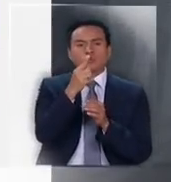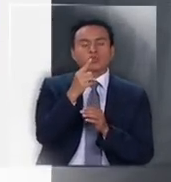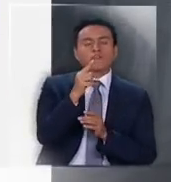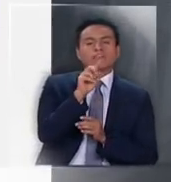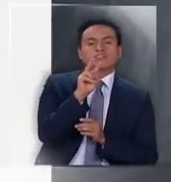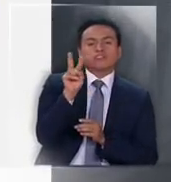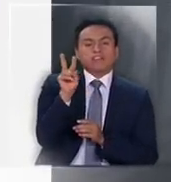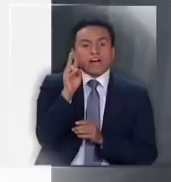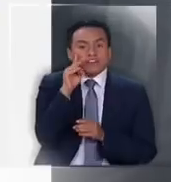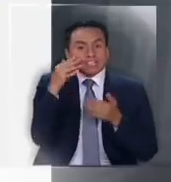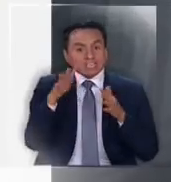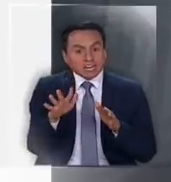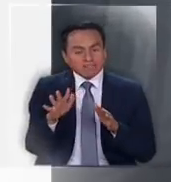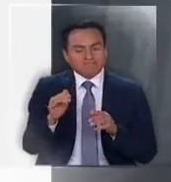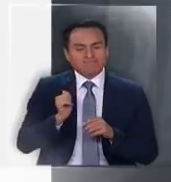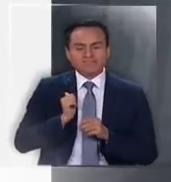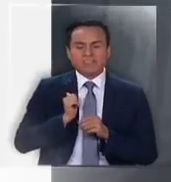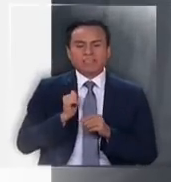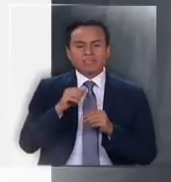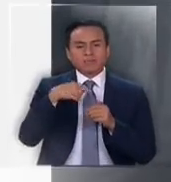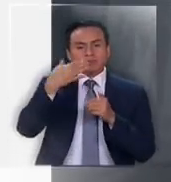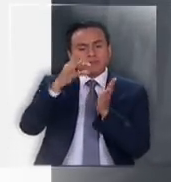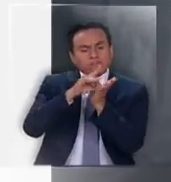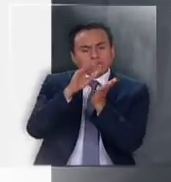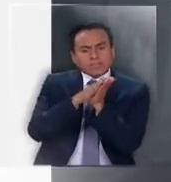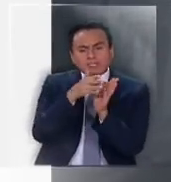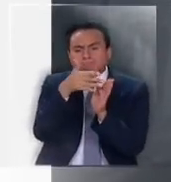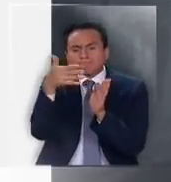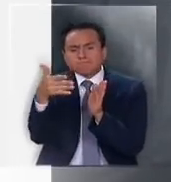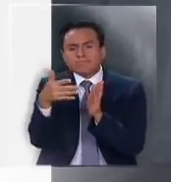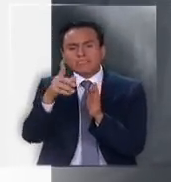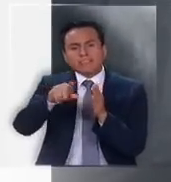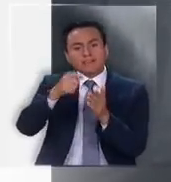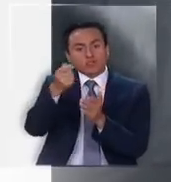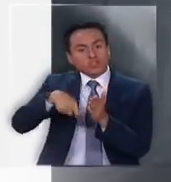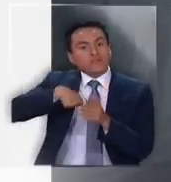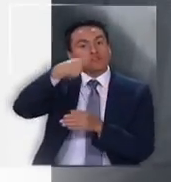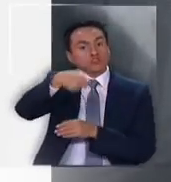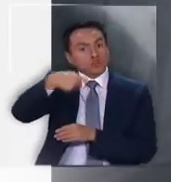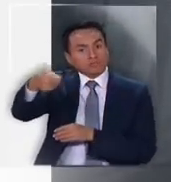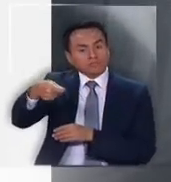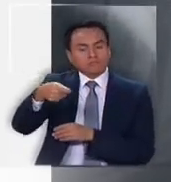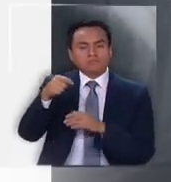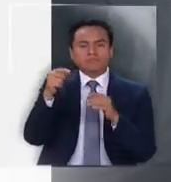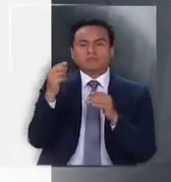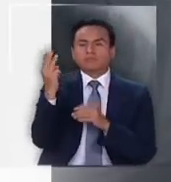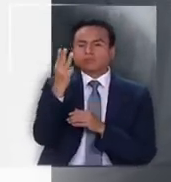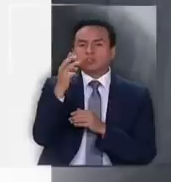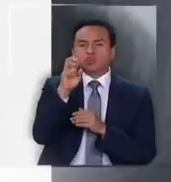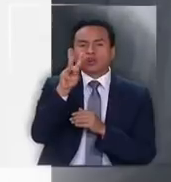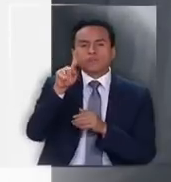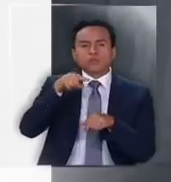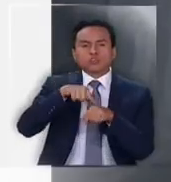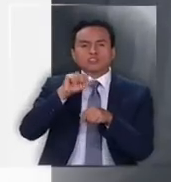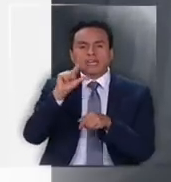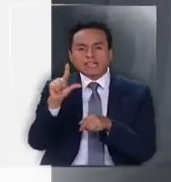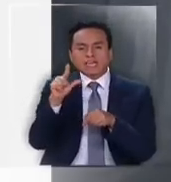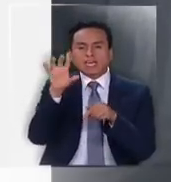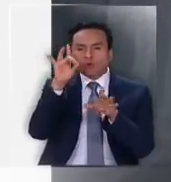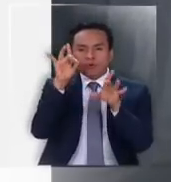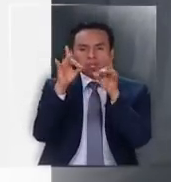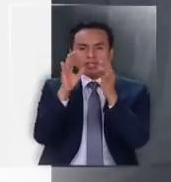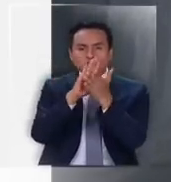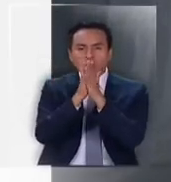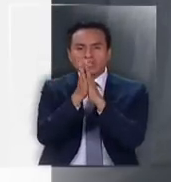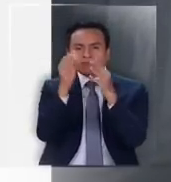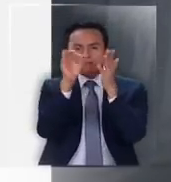y el 22 de abril. ¿Cuáles son las próximas fechas de devolución? En nuestro portal 24horas.cl encuentra